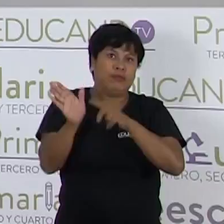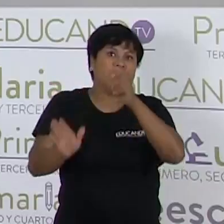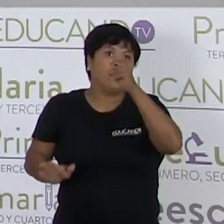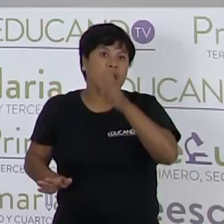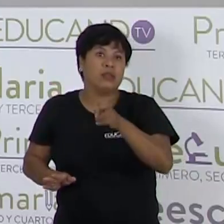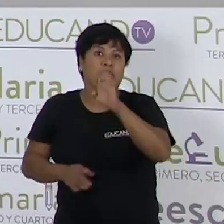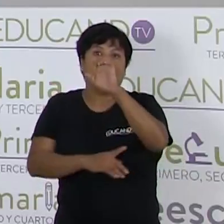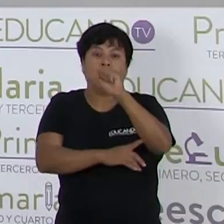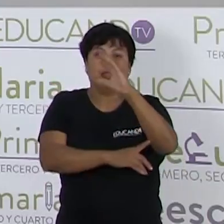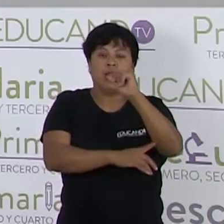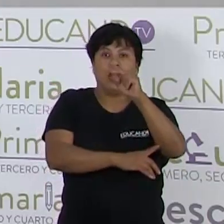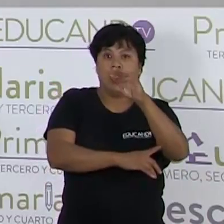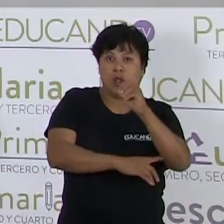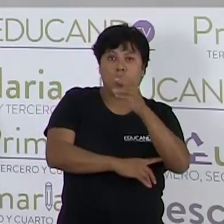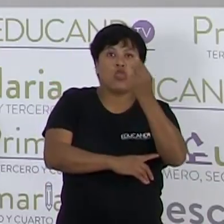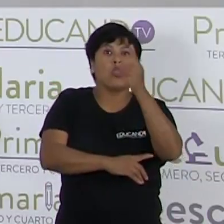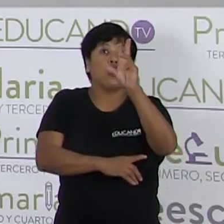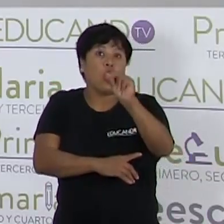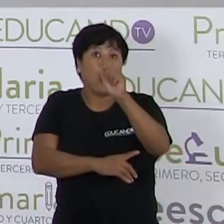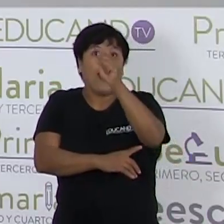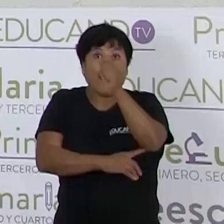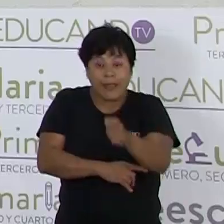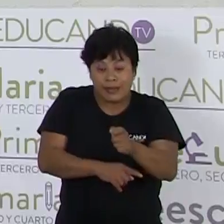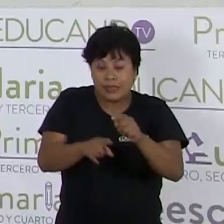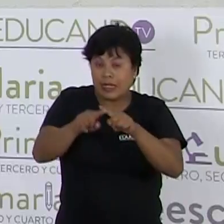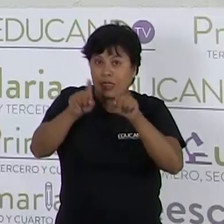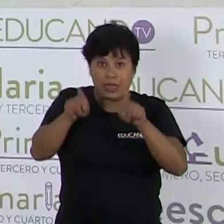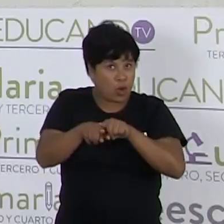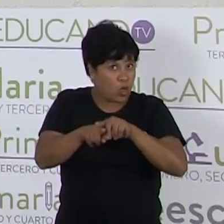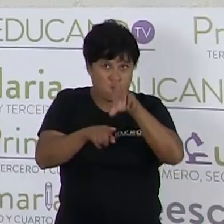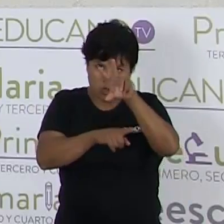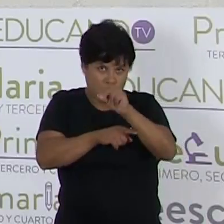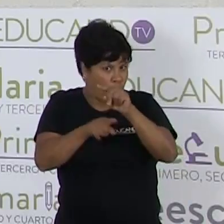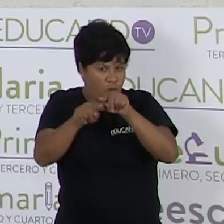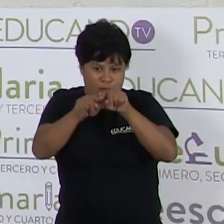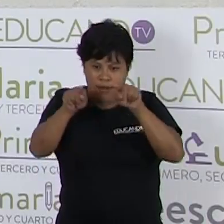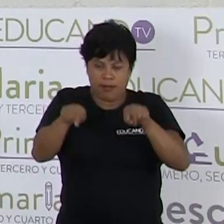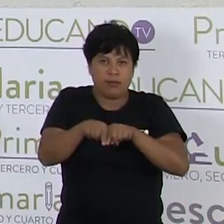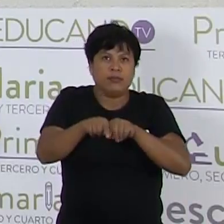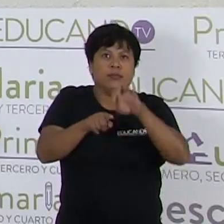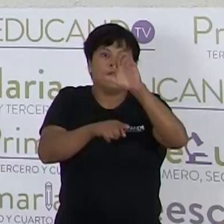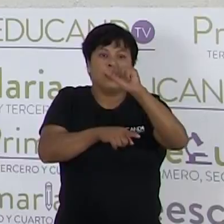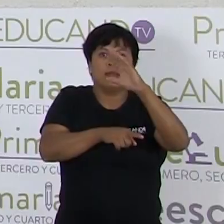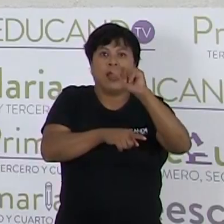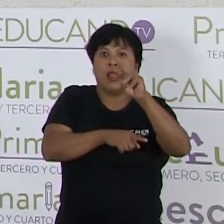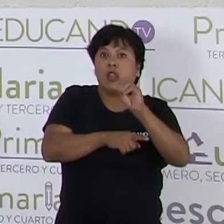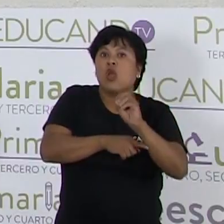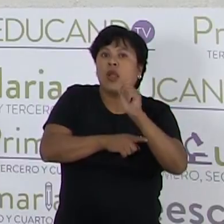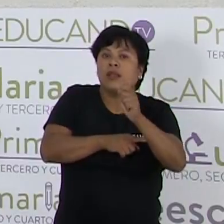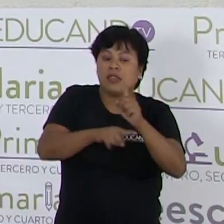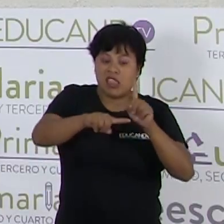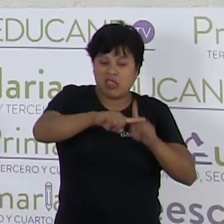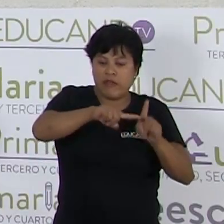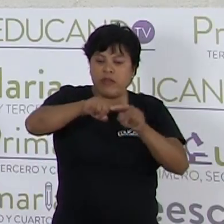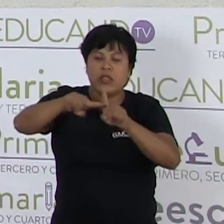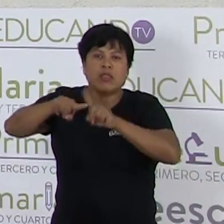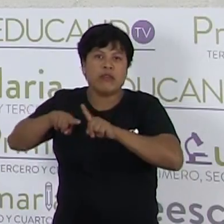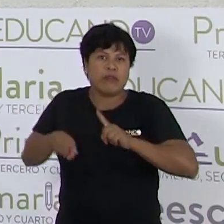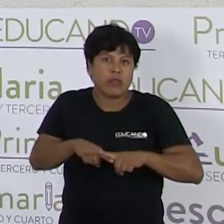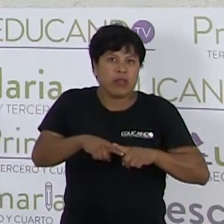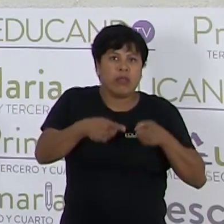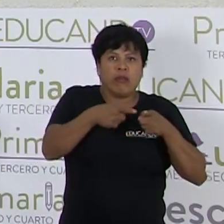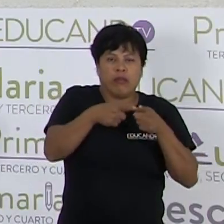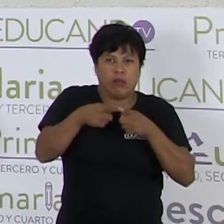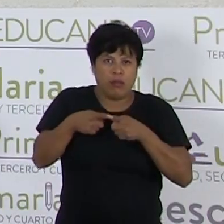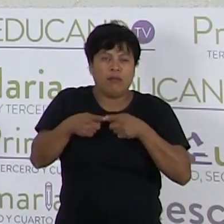Triángulo escaleno que no es rectángulo, ¿sí? Escaleno, diferentes lados, pero aparte de eso